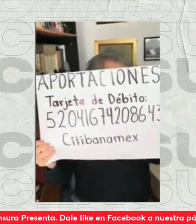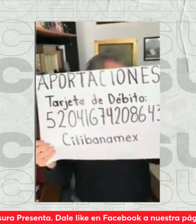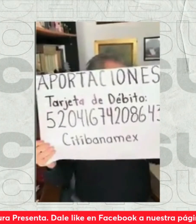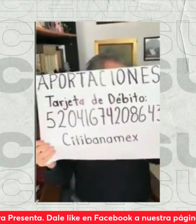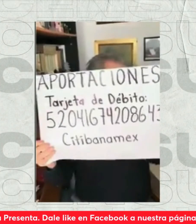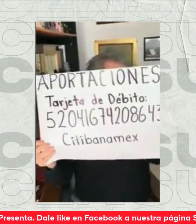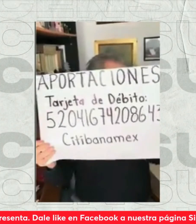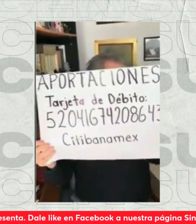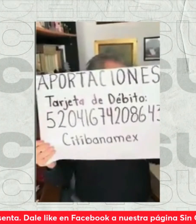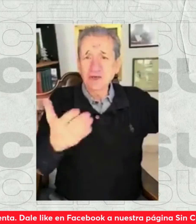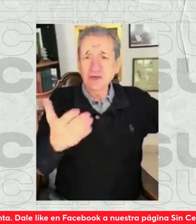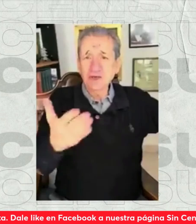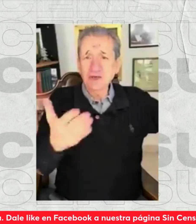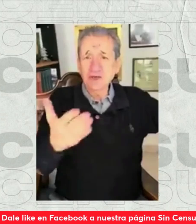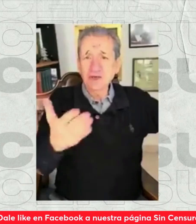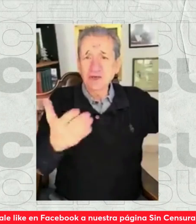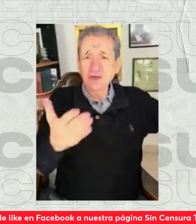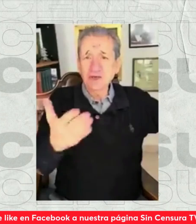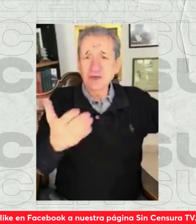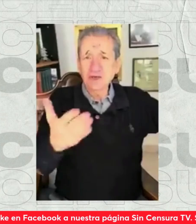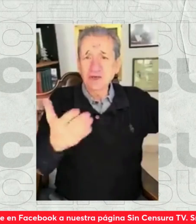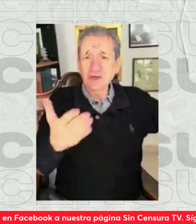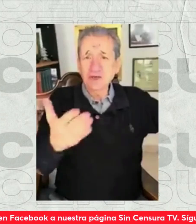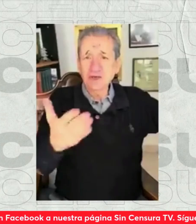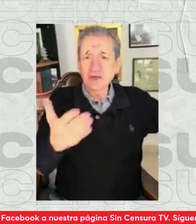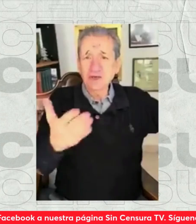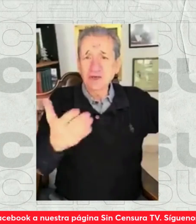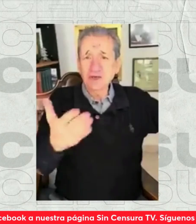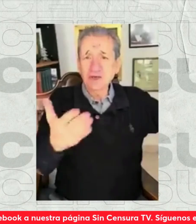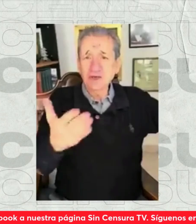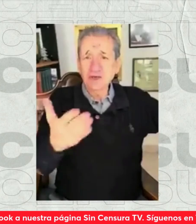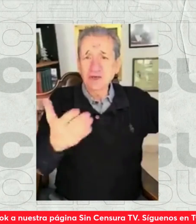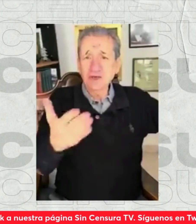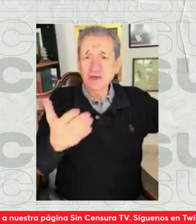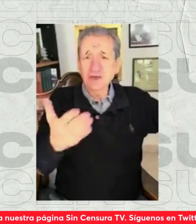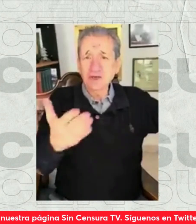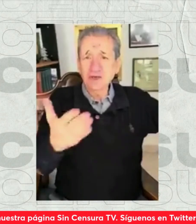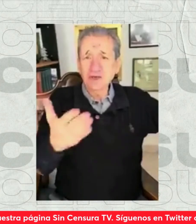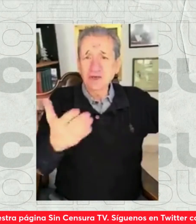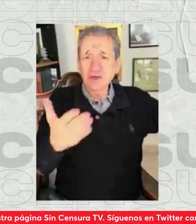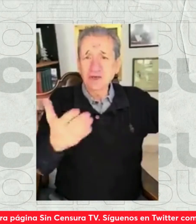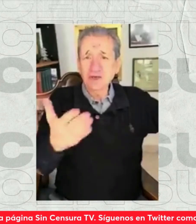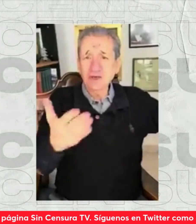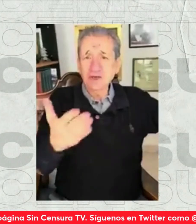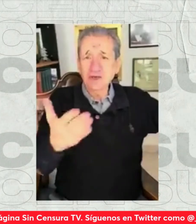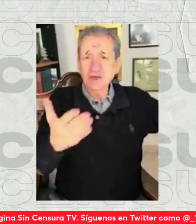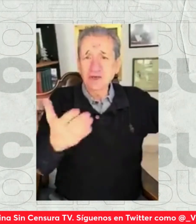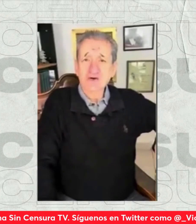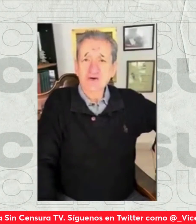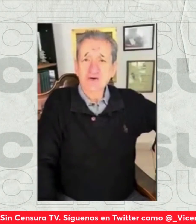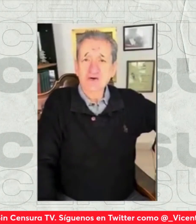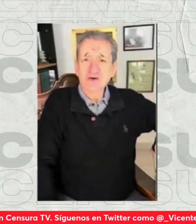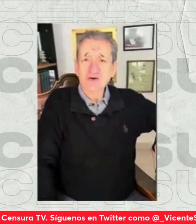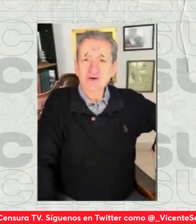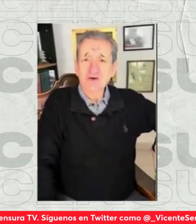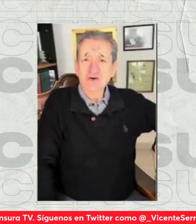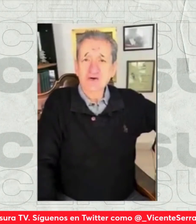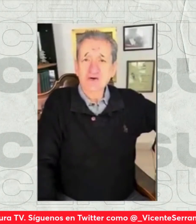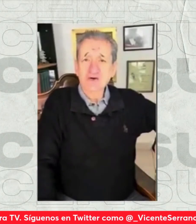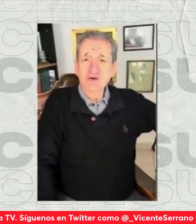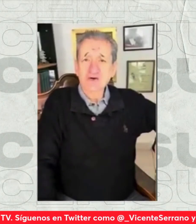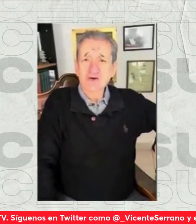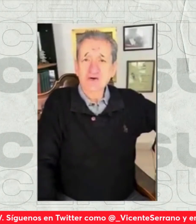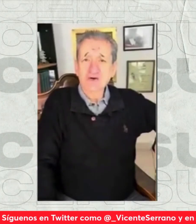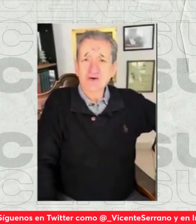repetirles cómo es lo que necesitamos. Aquí está los datos de